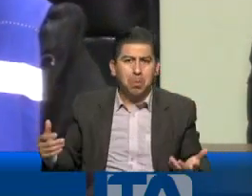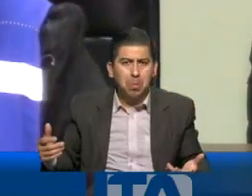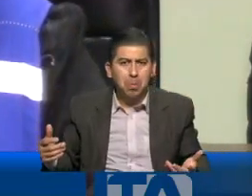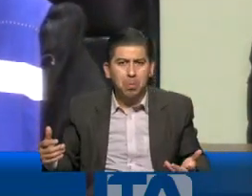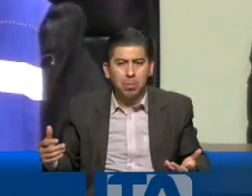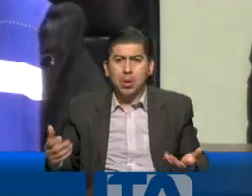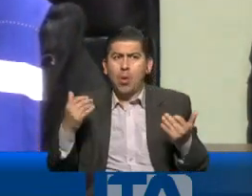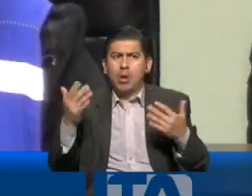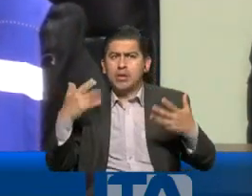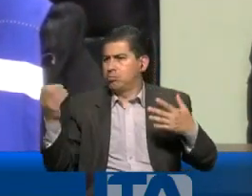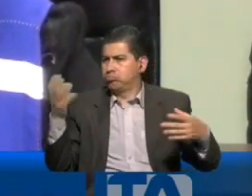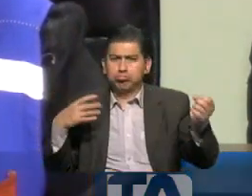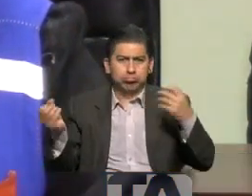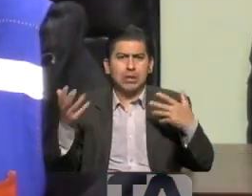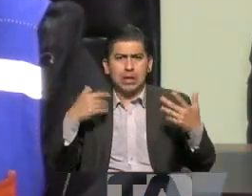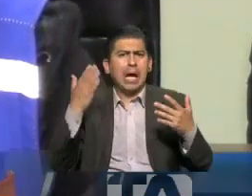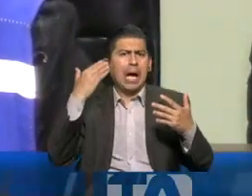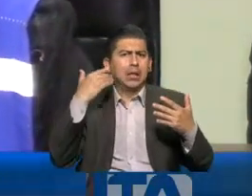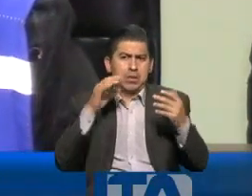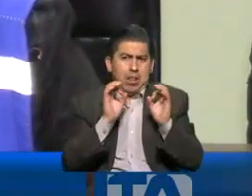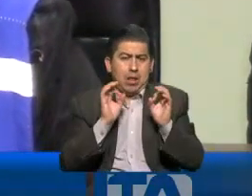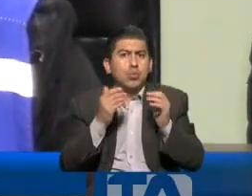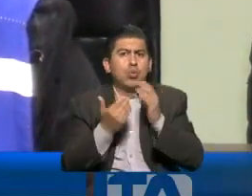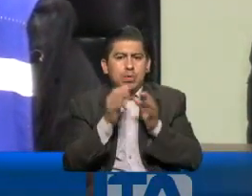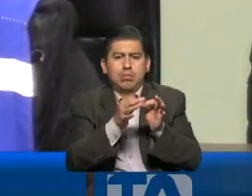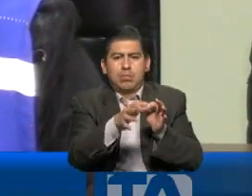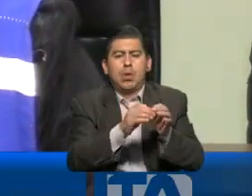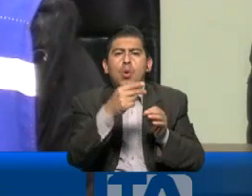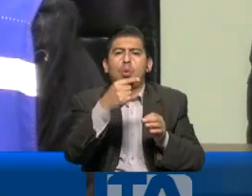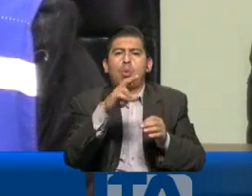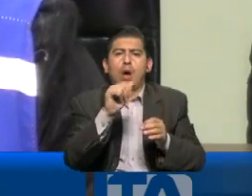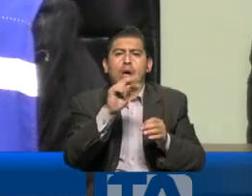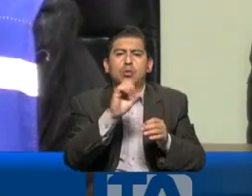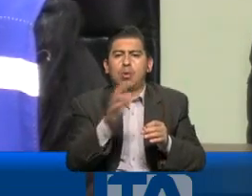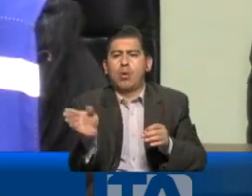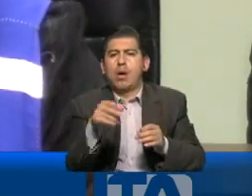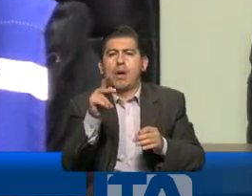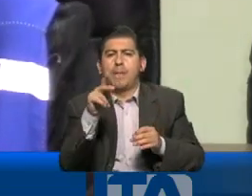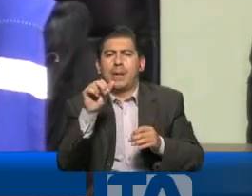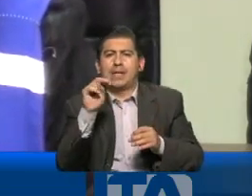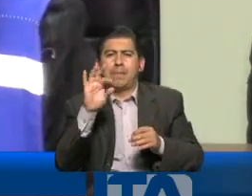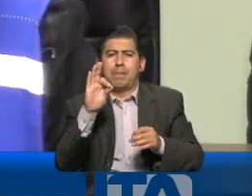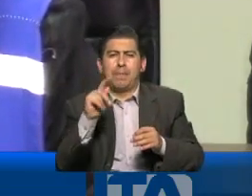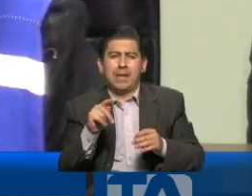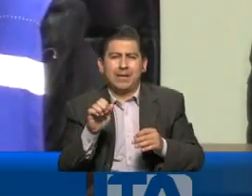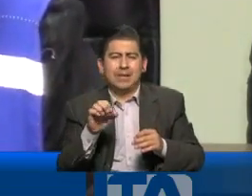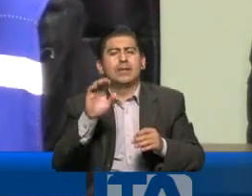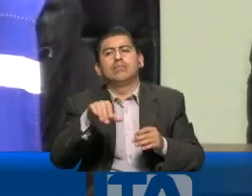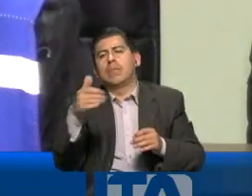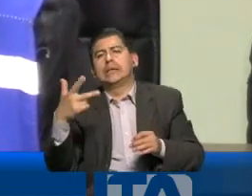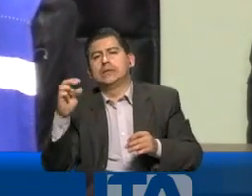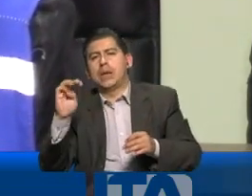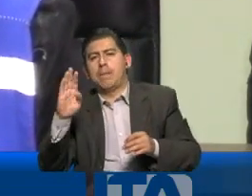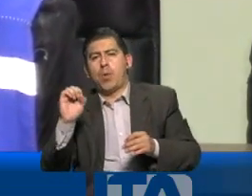ya reportes de caída en cantones que no lo habíamos tenido, como son Guano, Penipe, Riobamba y Chambo. Estos cuatro